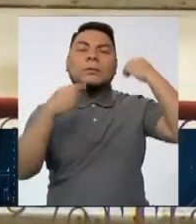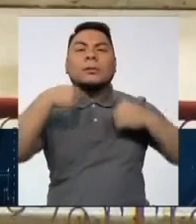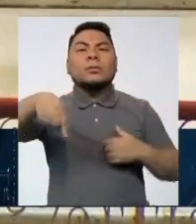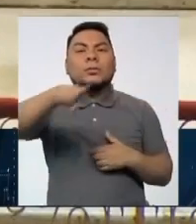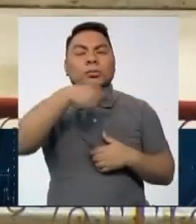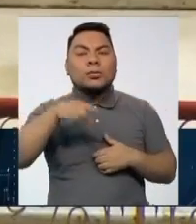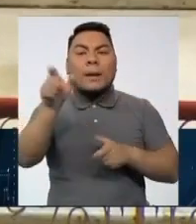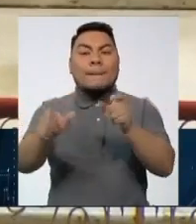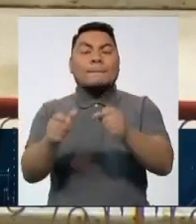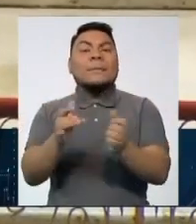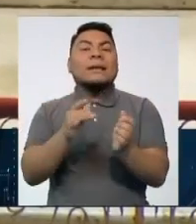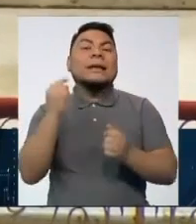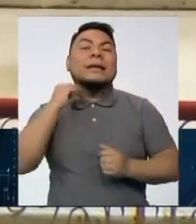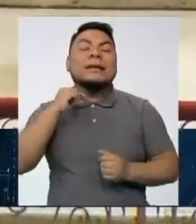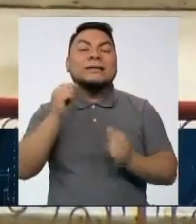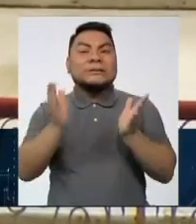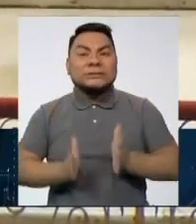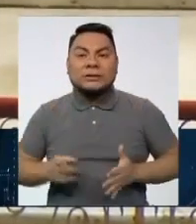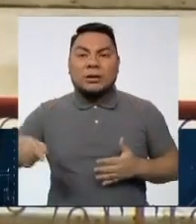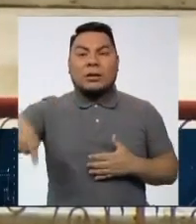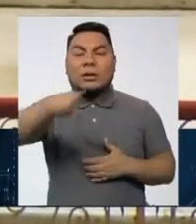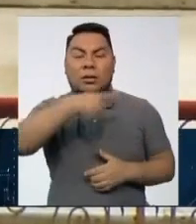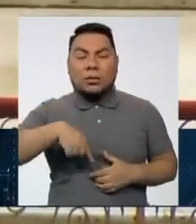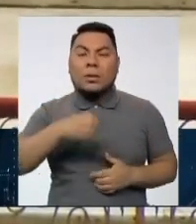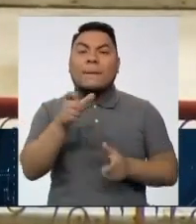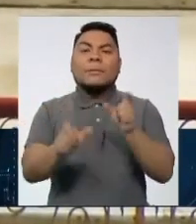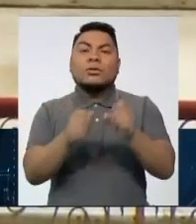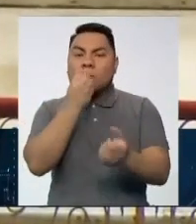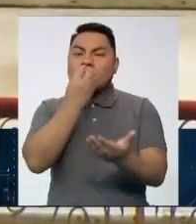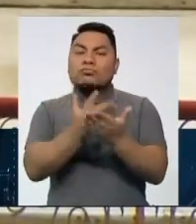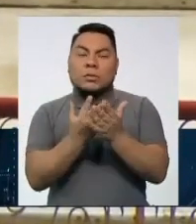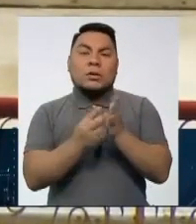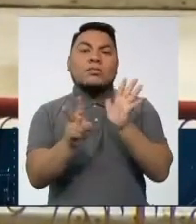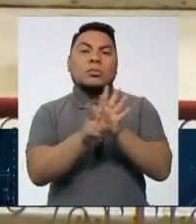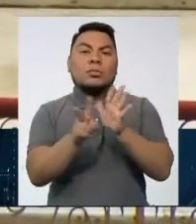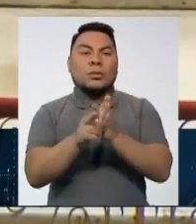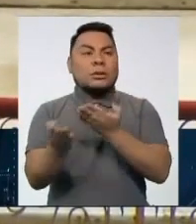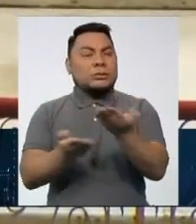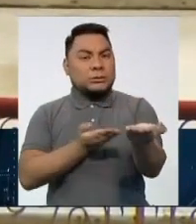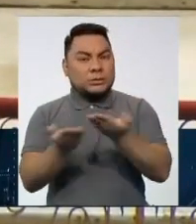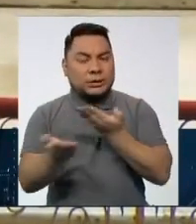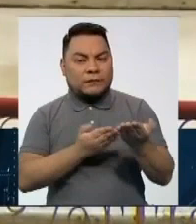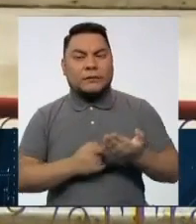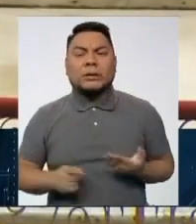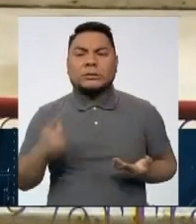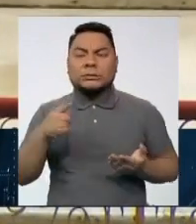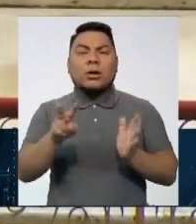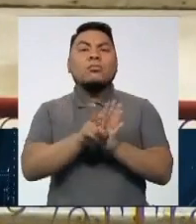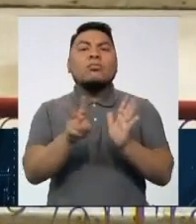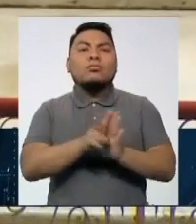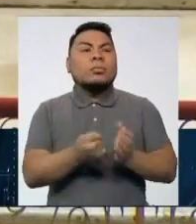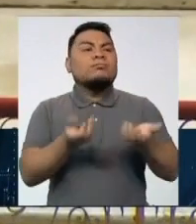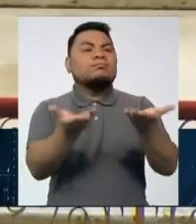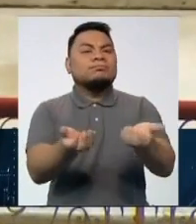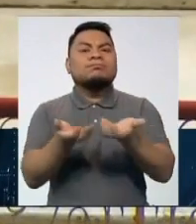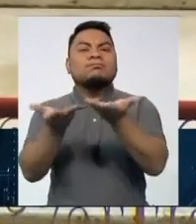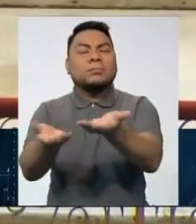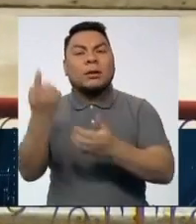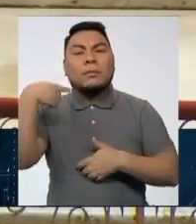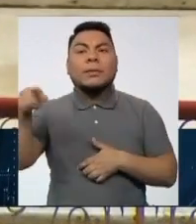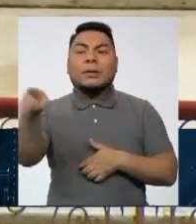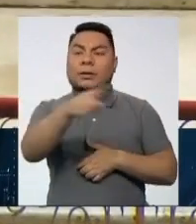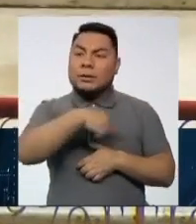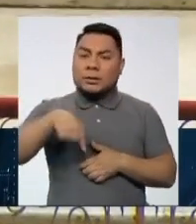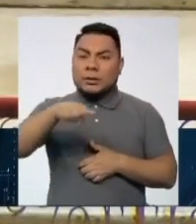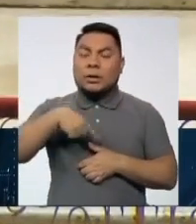laicas y de las personas de buena voluntad en el servicio desinteresado para que nuestro